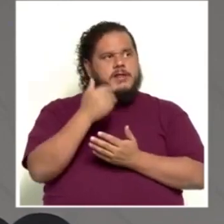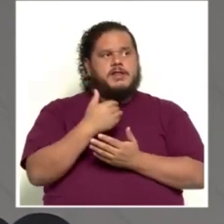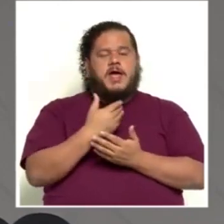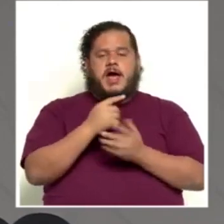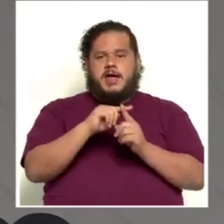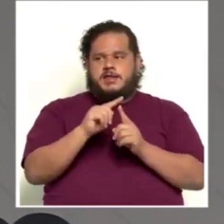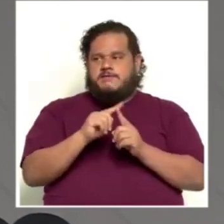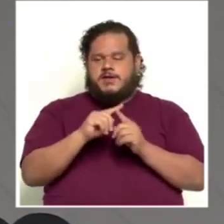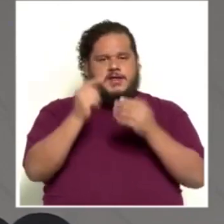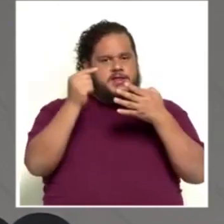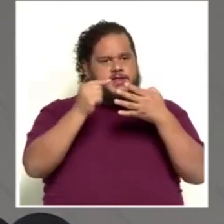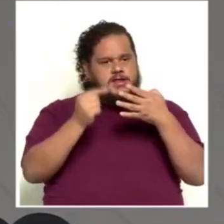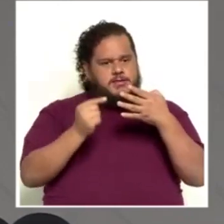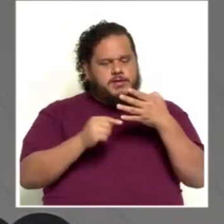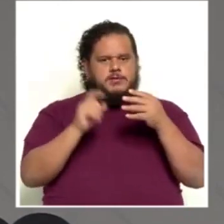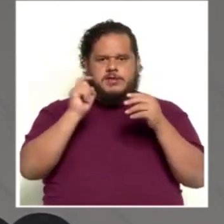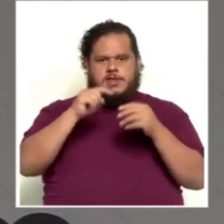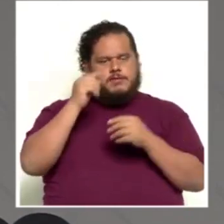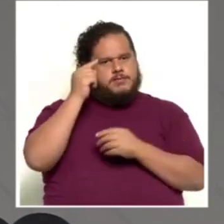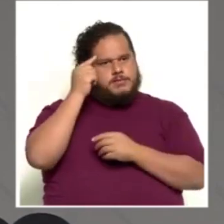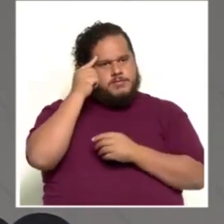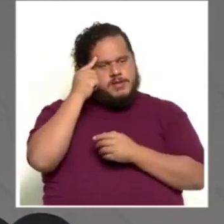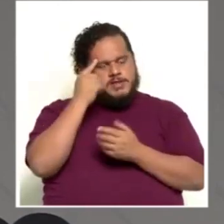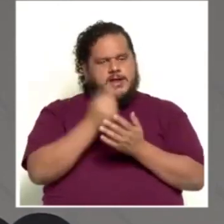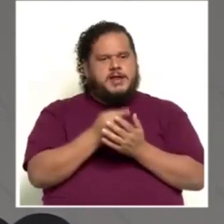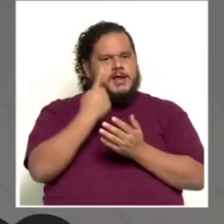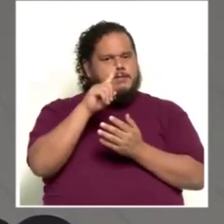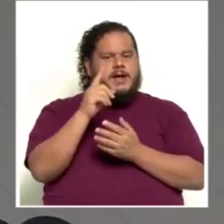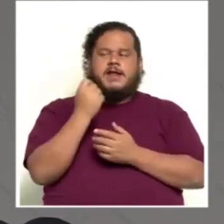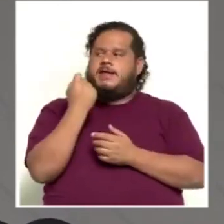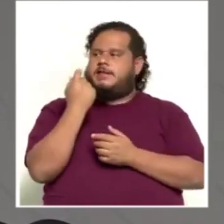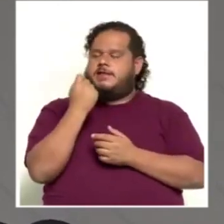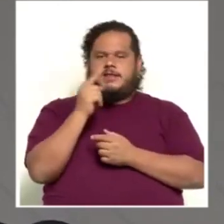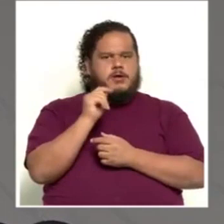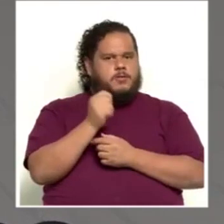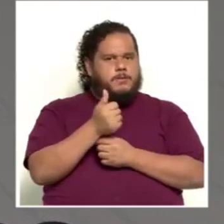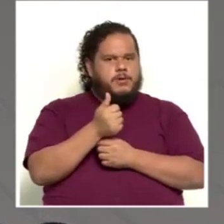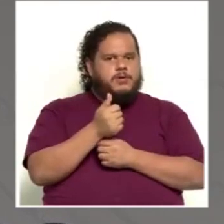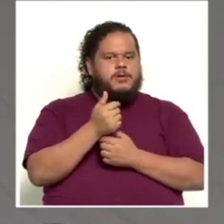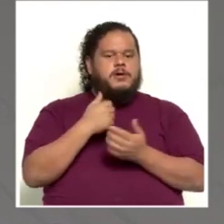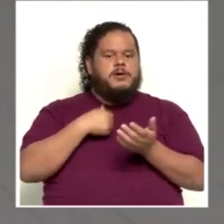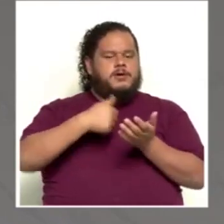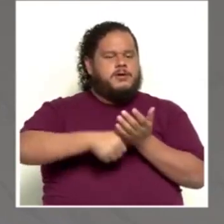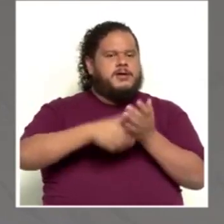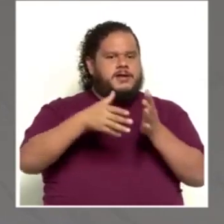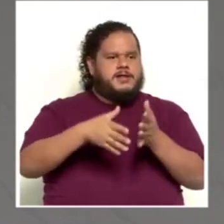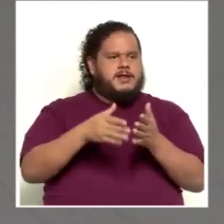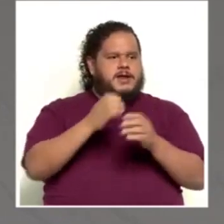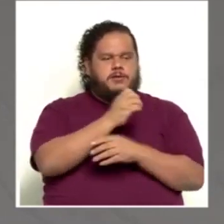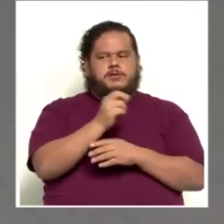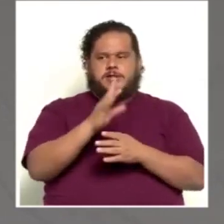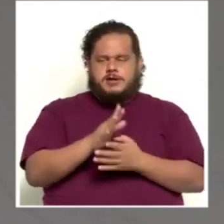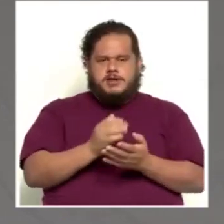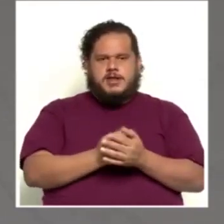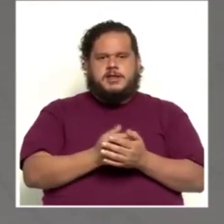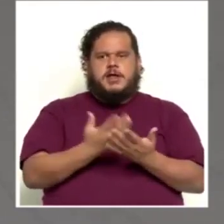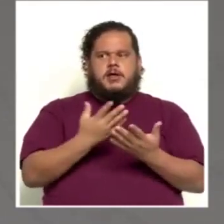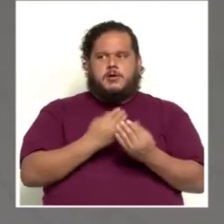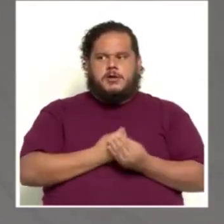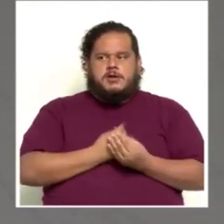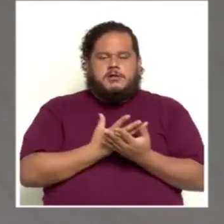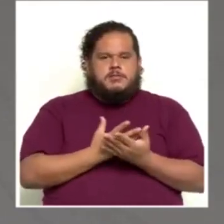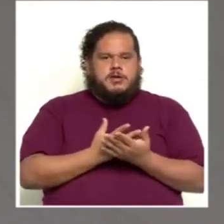de elementos que hay que considerar para entender un poco lo que el electorado costarricense, lo que el soberano expresó en las